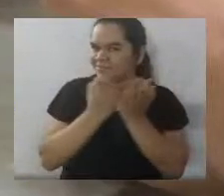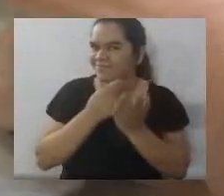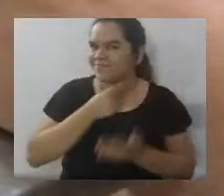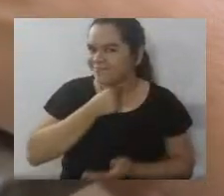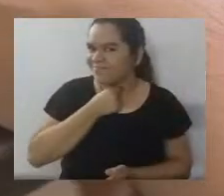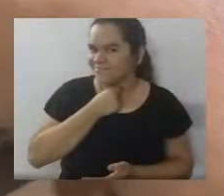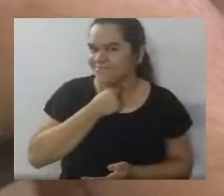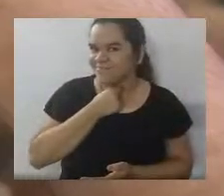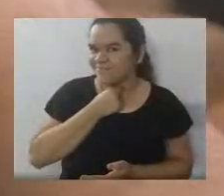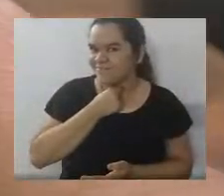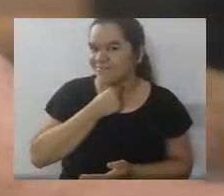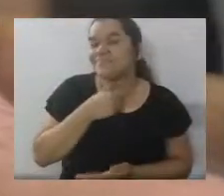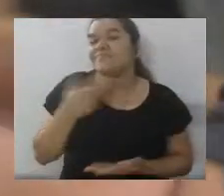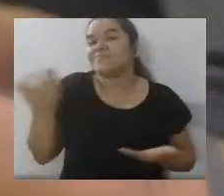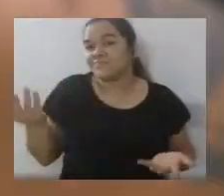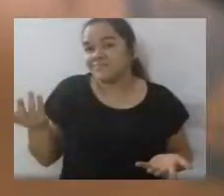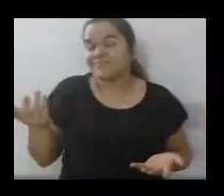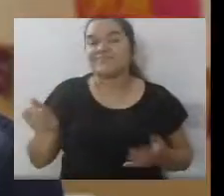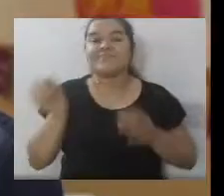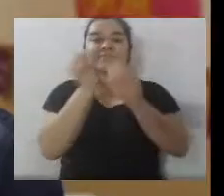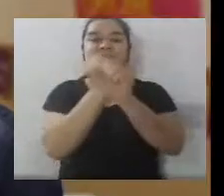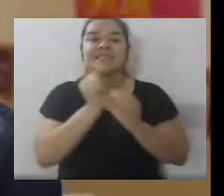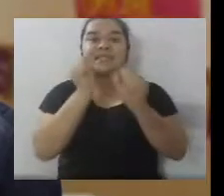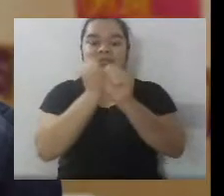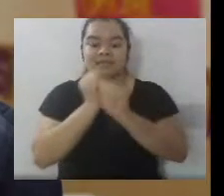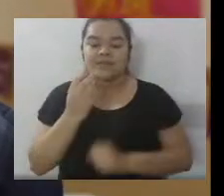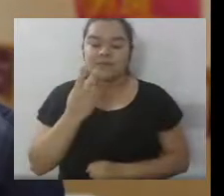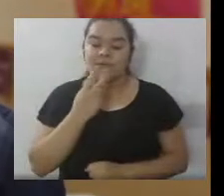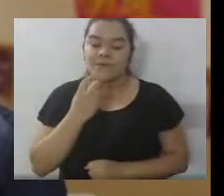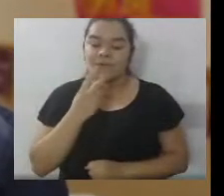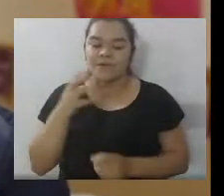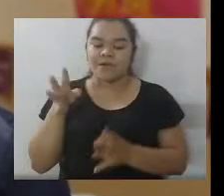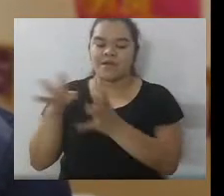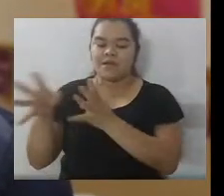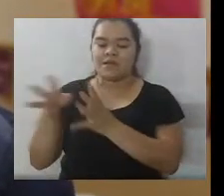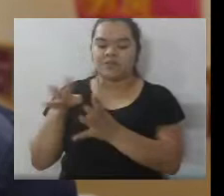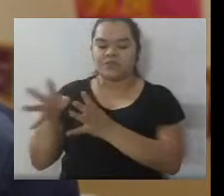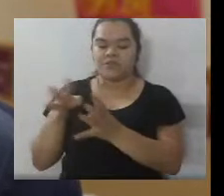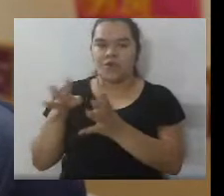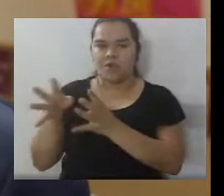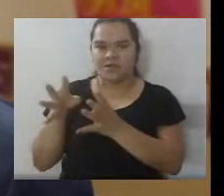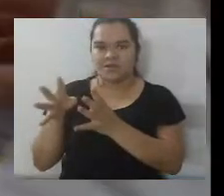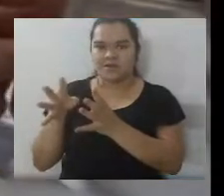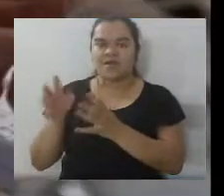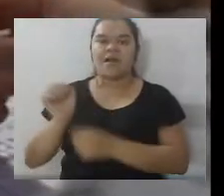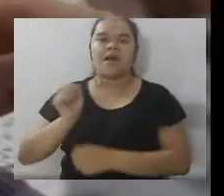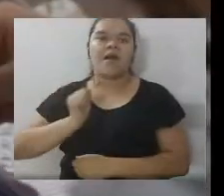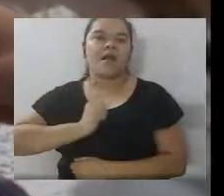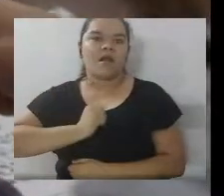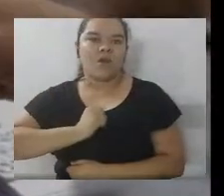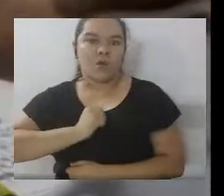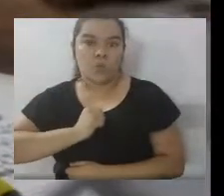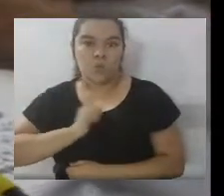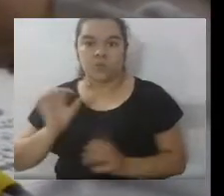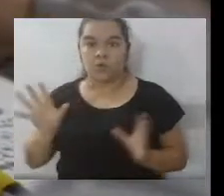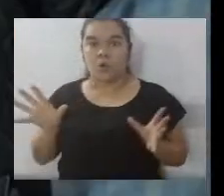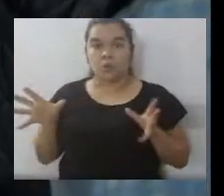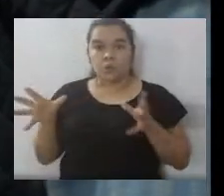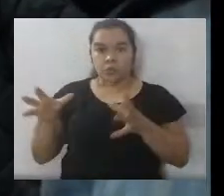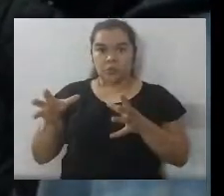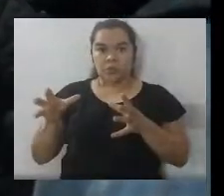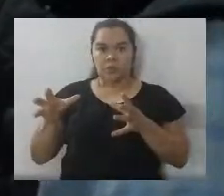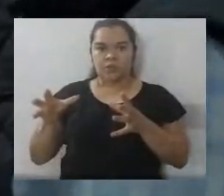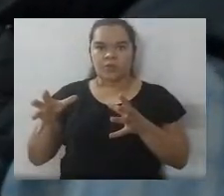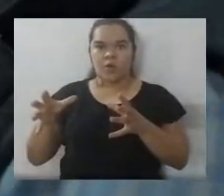decir, el ingeniero en electrónica, en los chicos que participaron en este